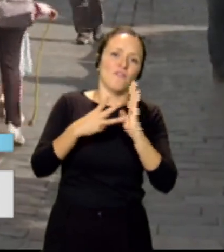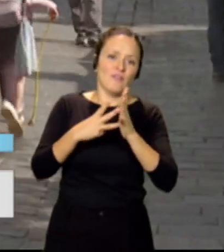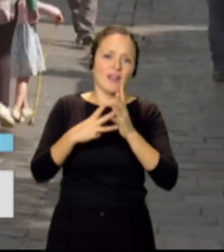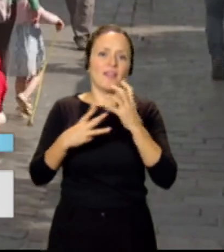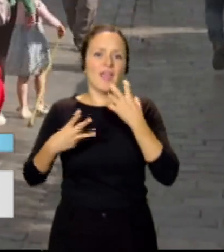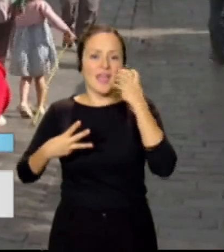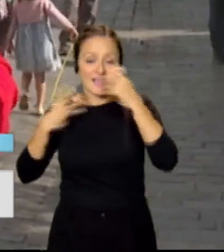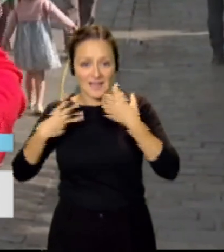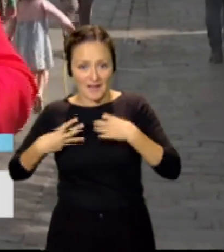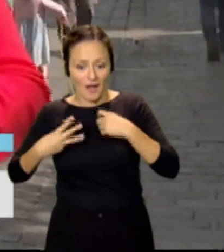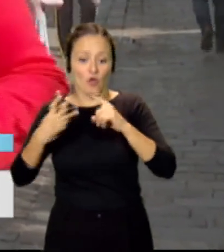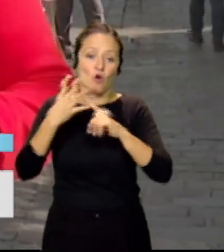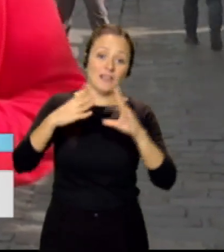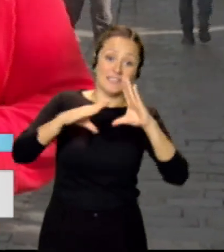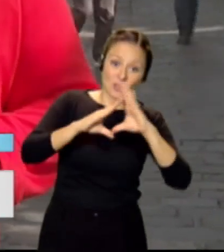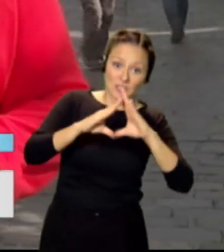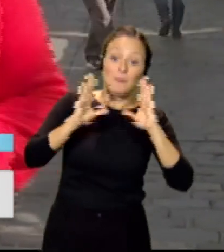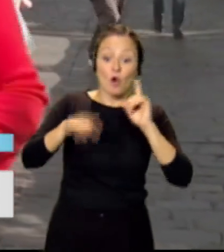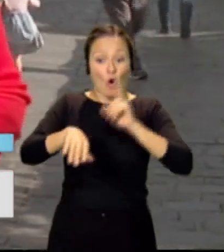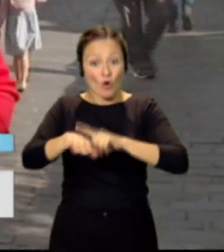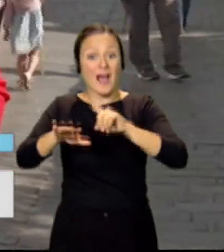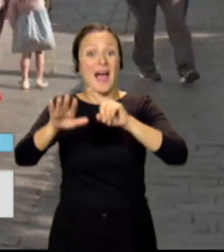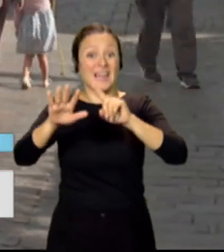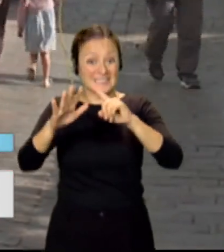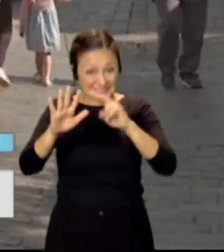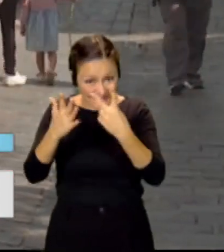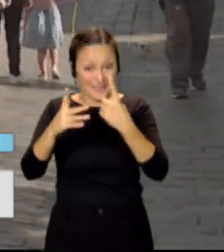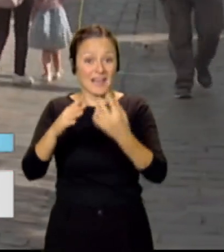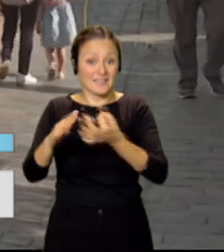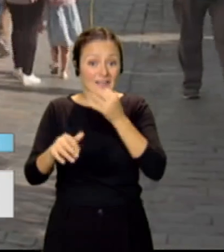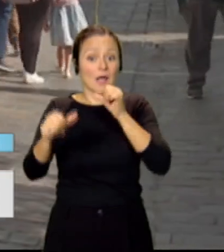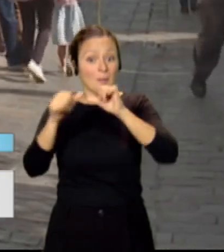lo grande viene a las 7 de la tarde, la solemne misa y también la procesión de San Juan.